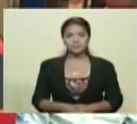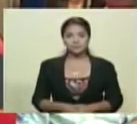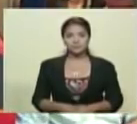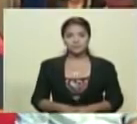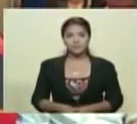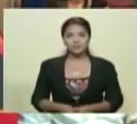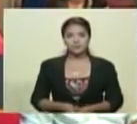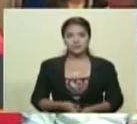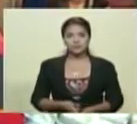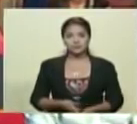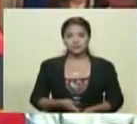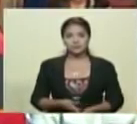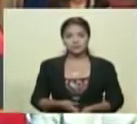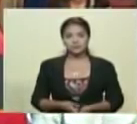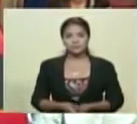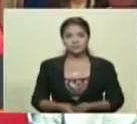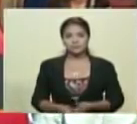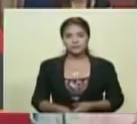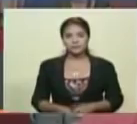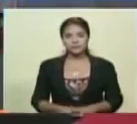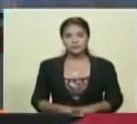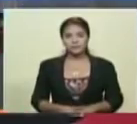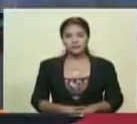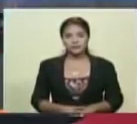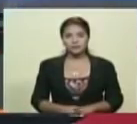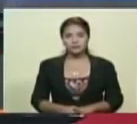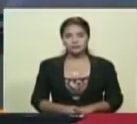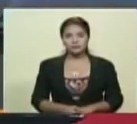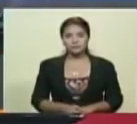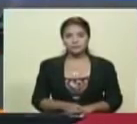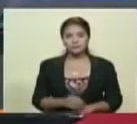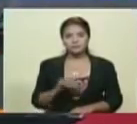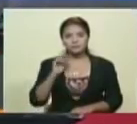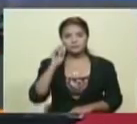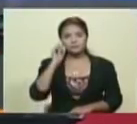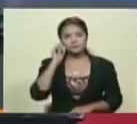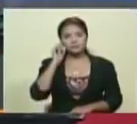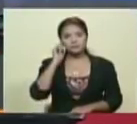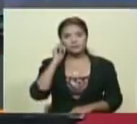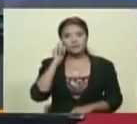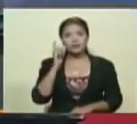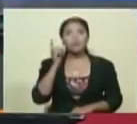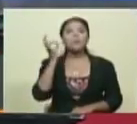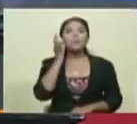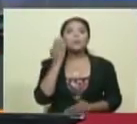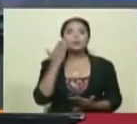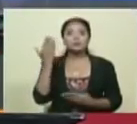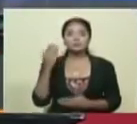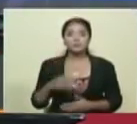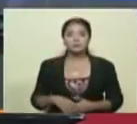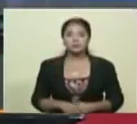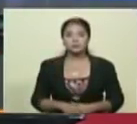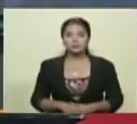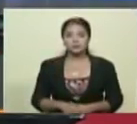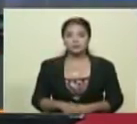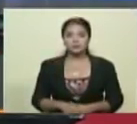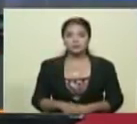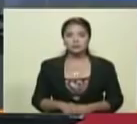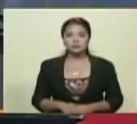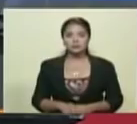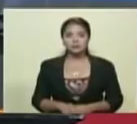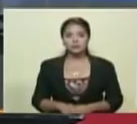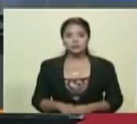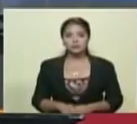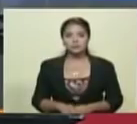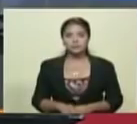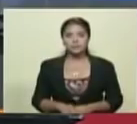acá en el Salón Ayacucho y una que vamos a presentar a continuación es de Francisca Quiroga. Ella pertenece al